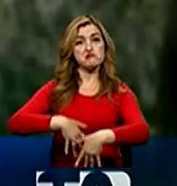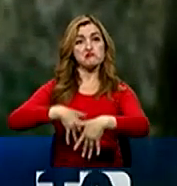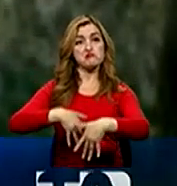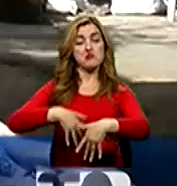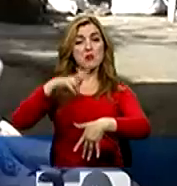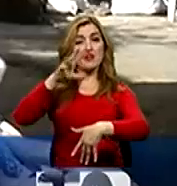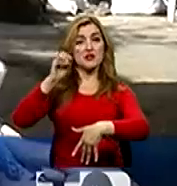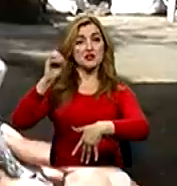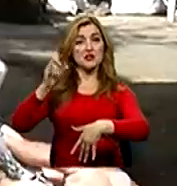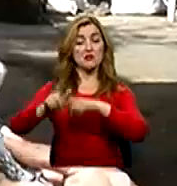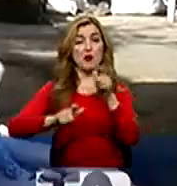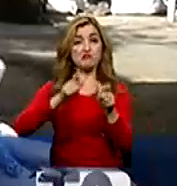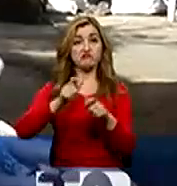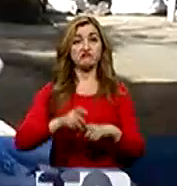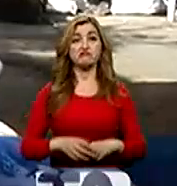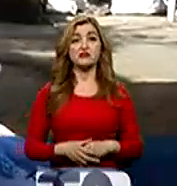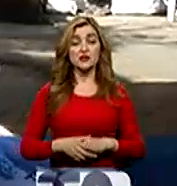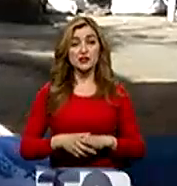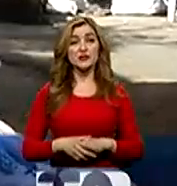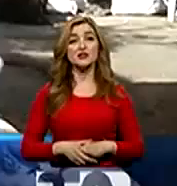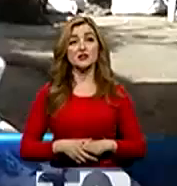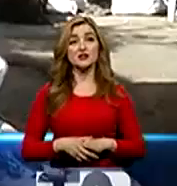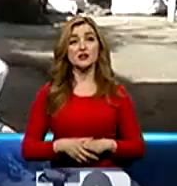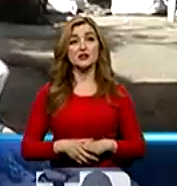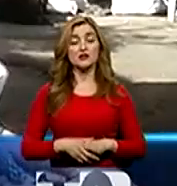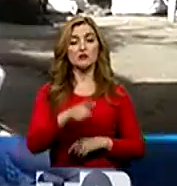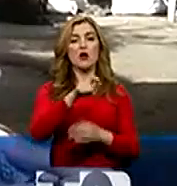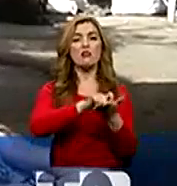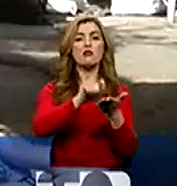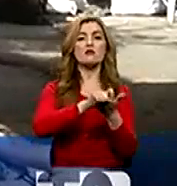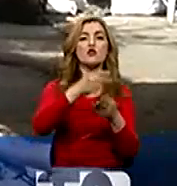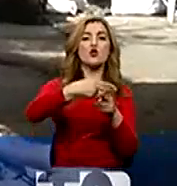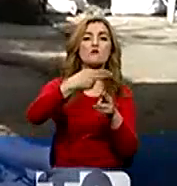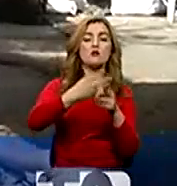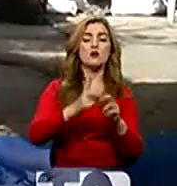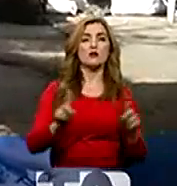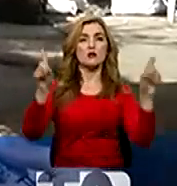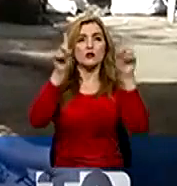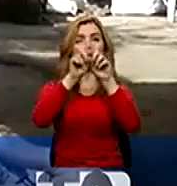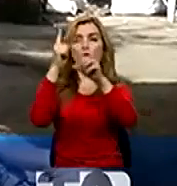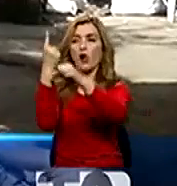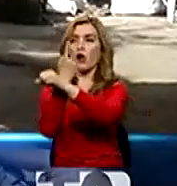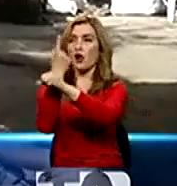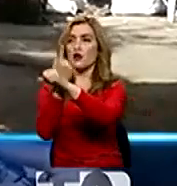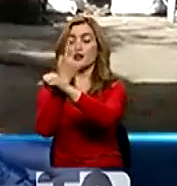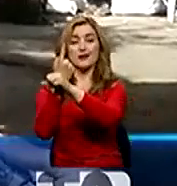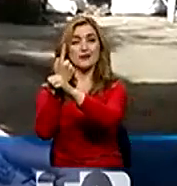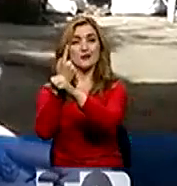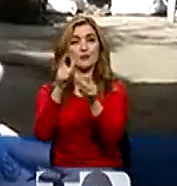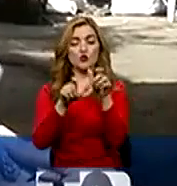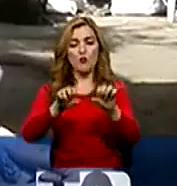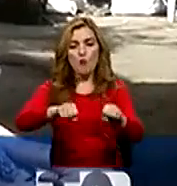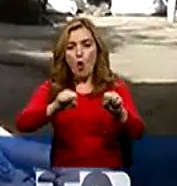de 300 personas, vinieron a hacer un censo, pero llegaron aquí con helicópteros, con personas en